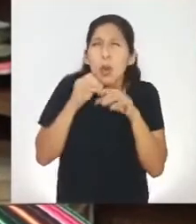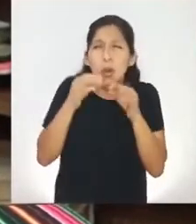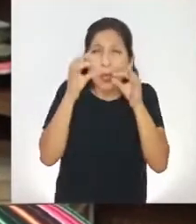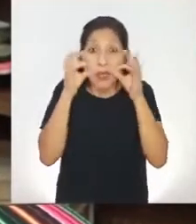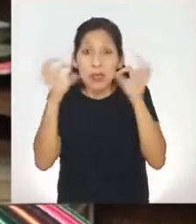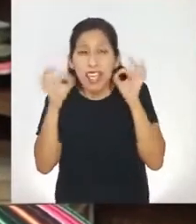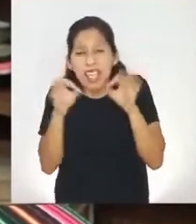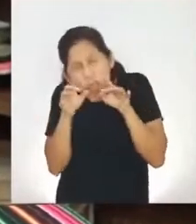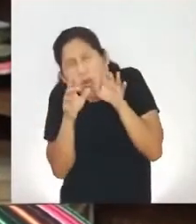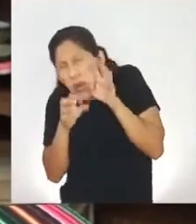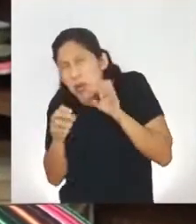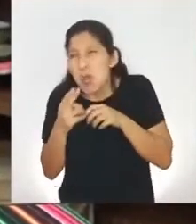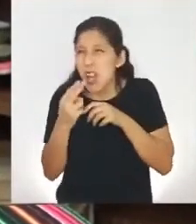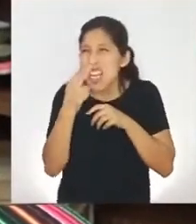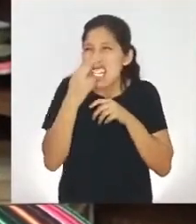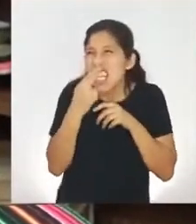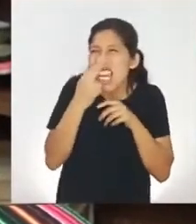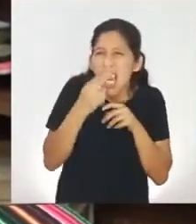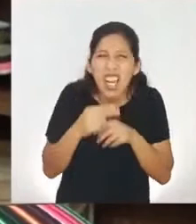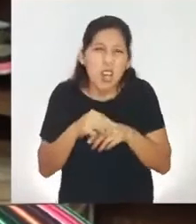Ñau, ñau, ñau.